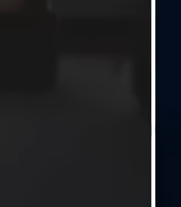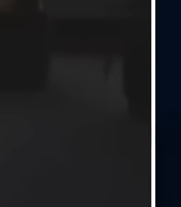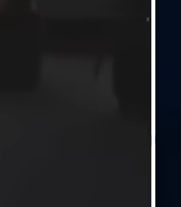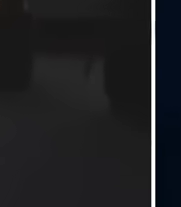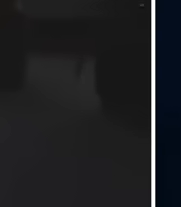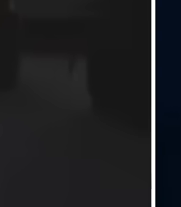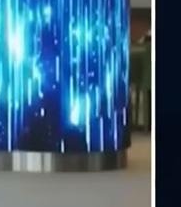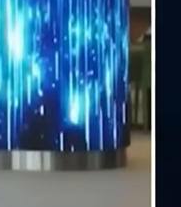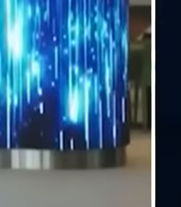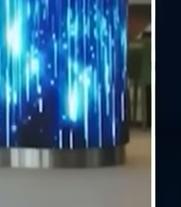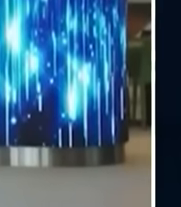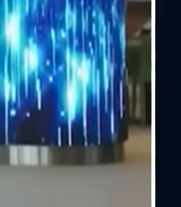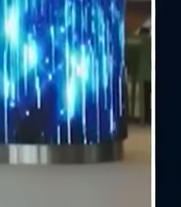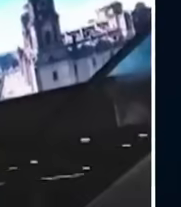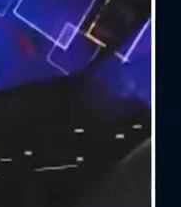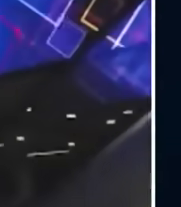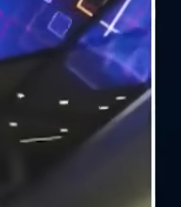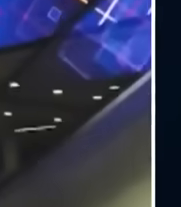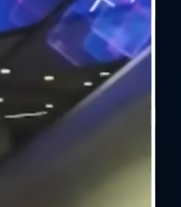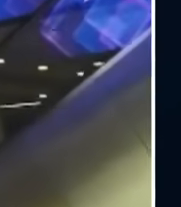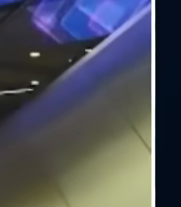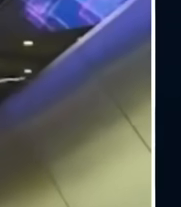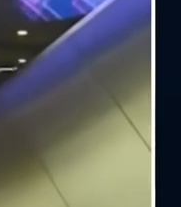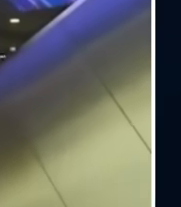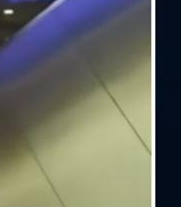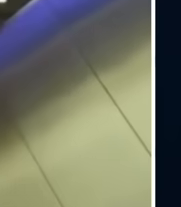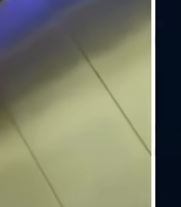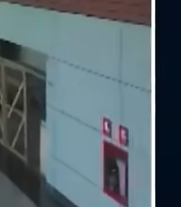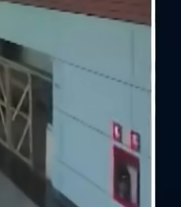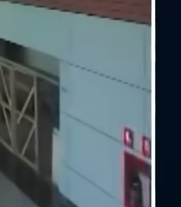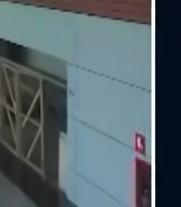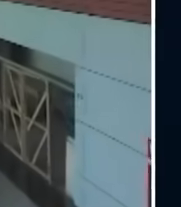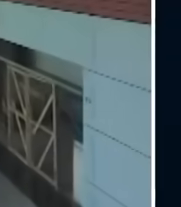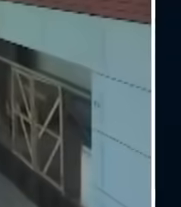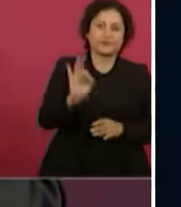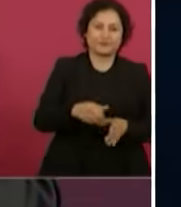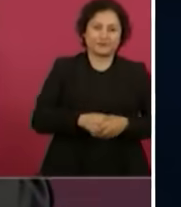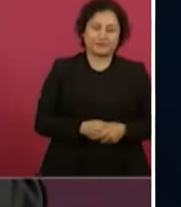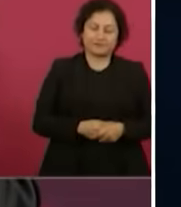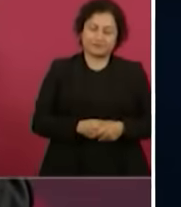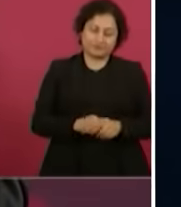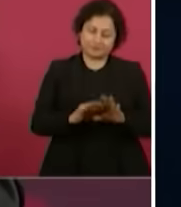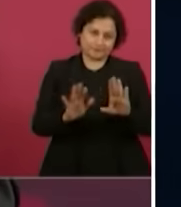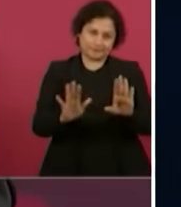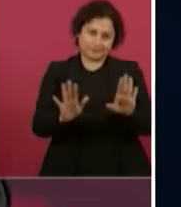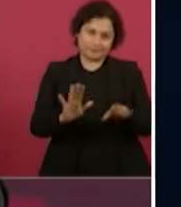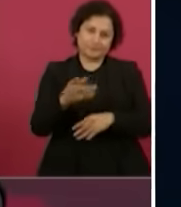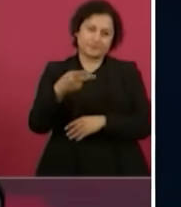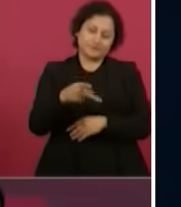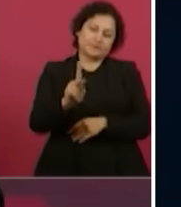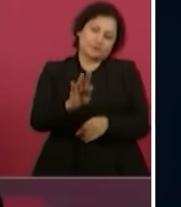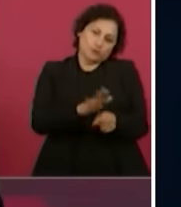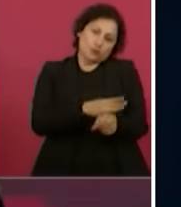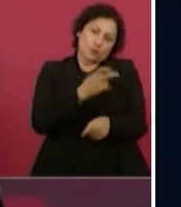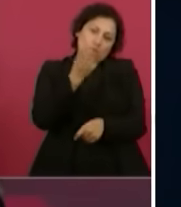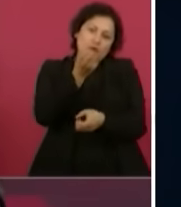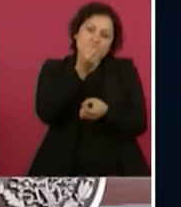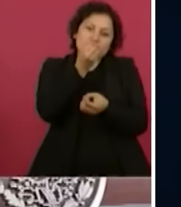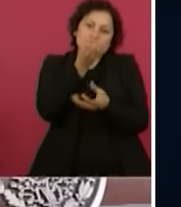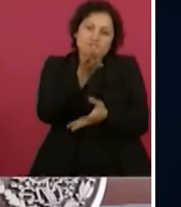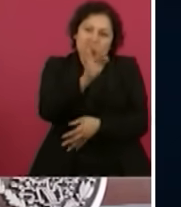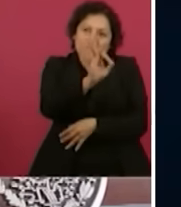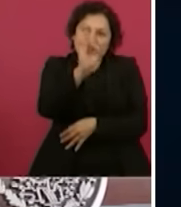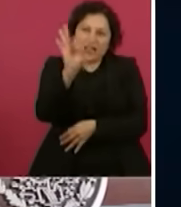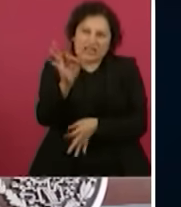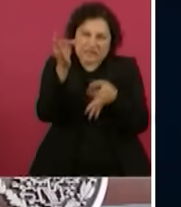y qué pasó con la promesa del presidente que íbamos a tener una farmacia que tendría todas las medicinas del mundo así lo